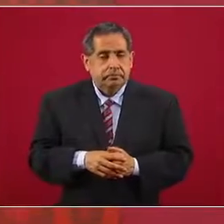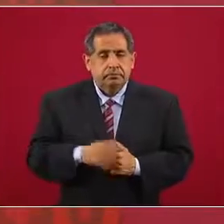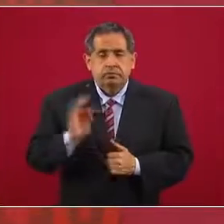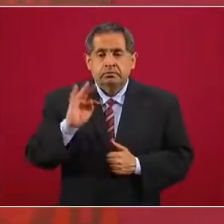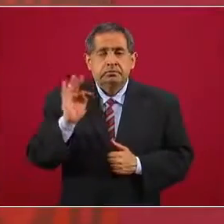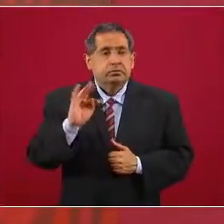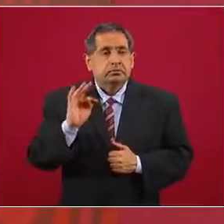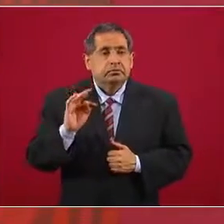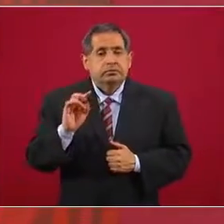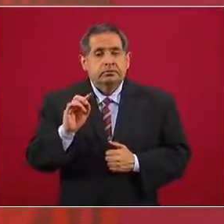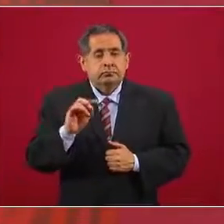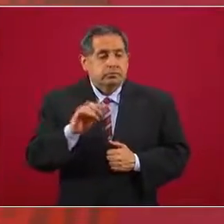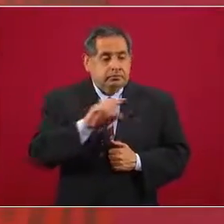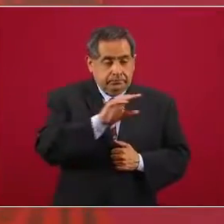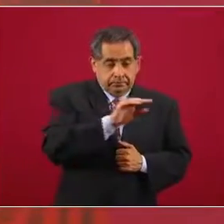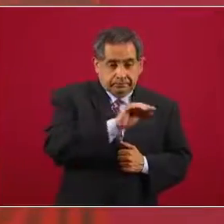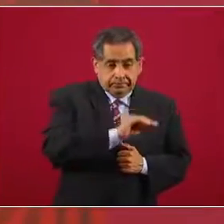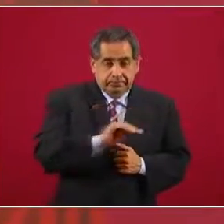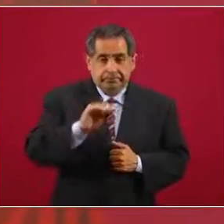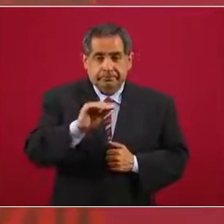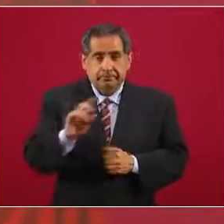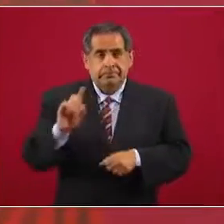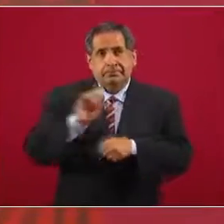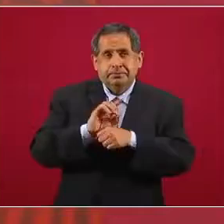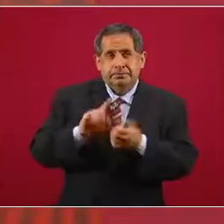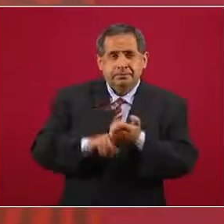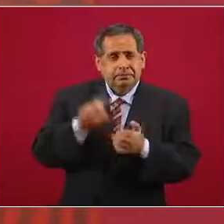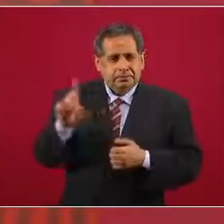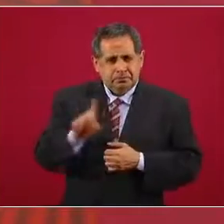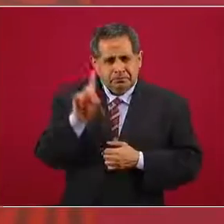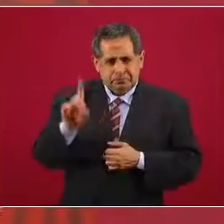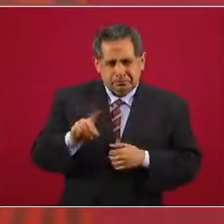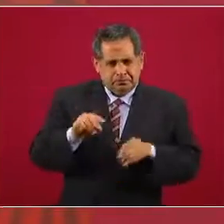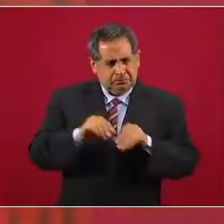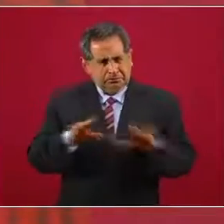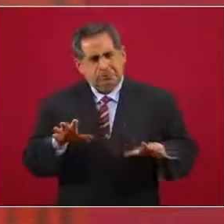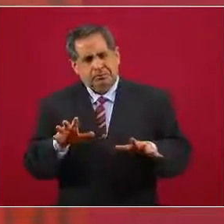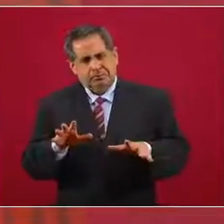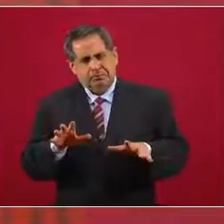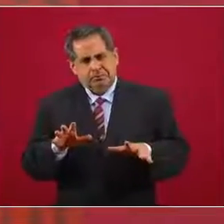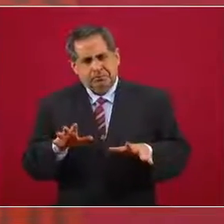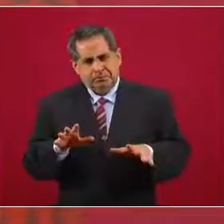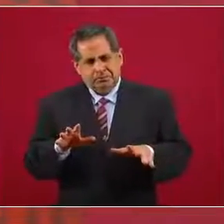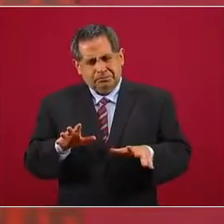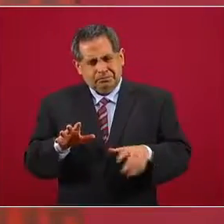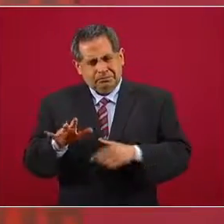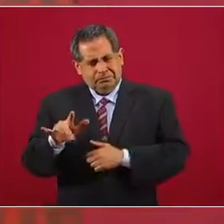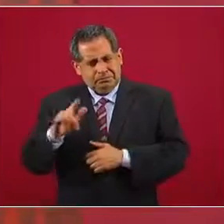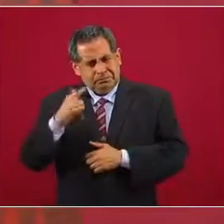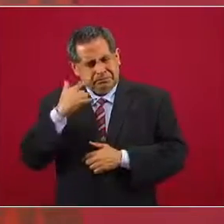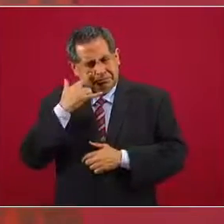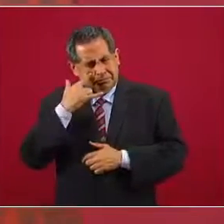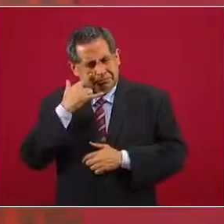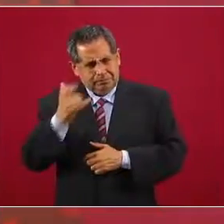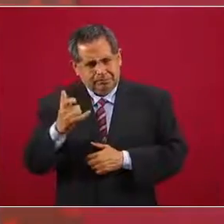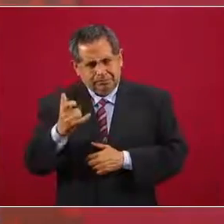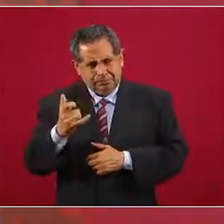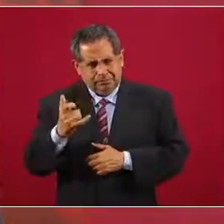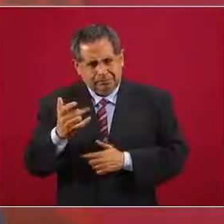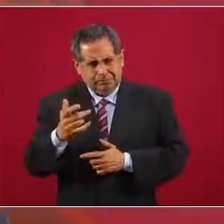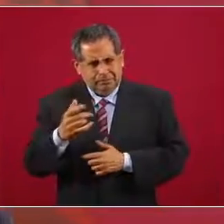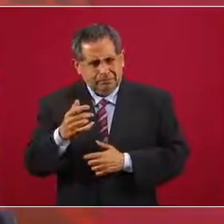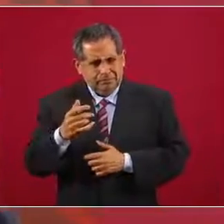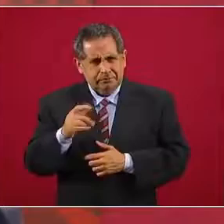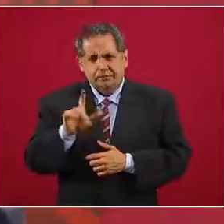instalado en la red el domingo, pues es muy raro que hasta